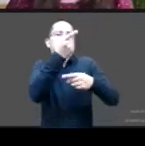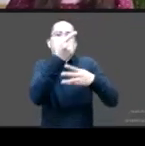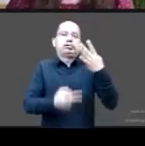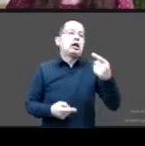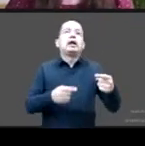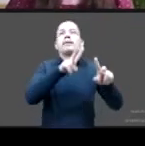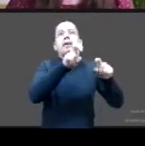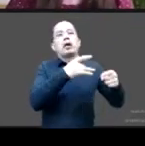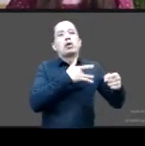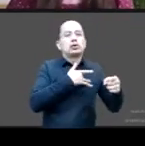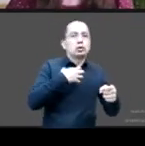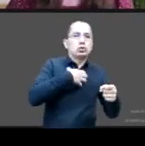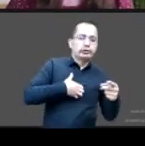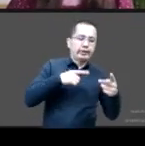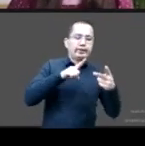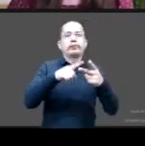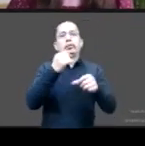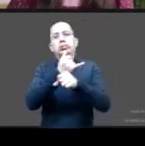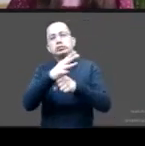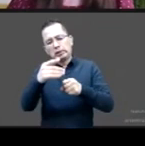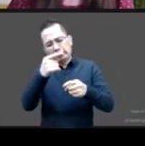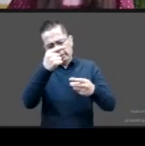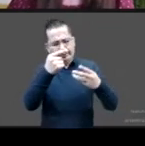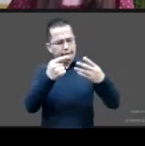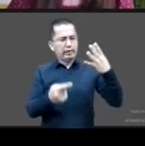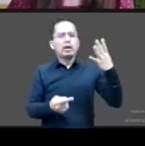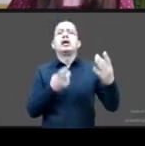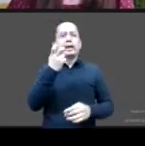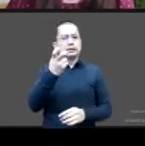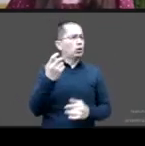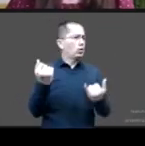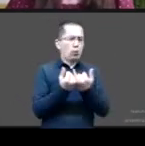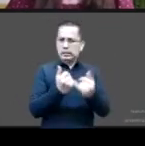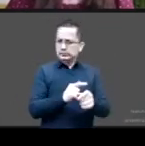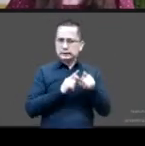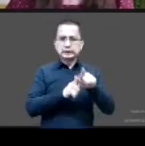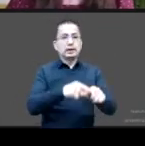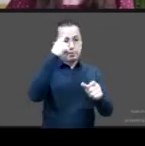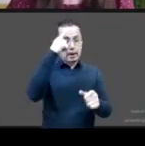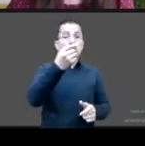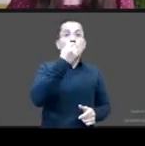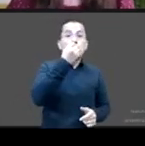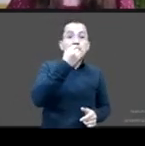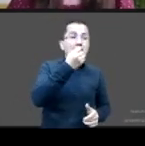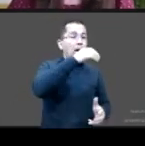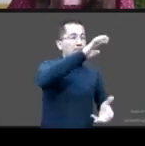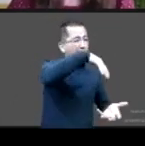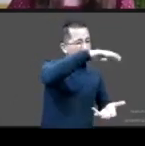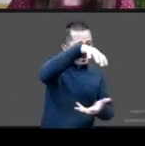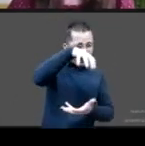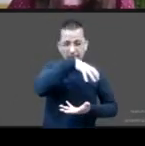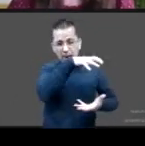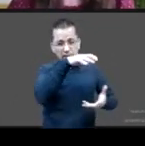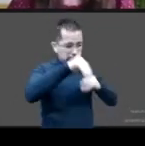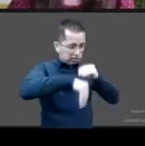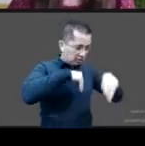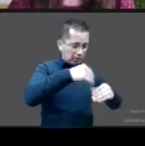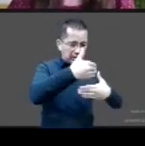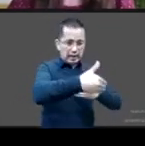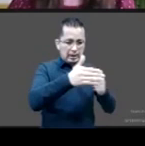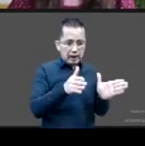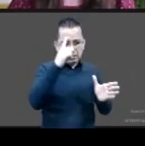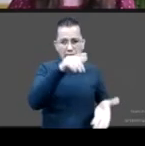y de algunos otros se seguirá haciendo esa recolección de despensas y también algunos jóvenes ya están ahorita